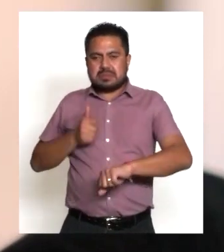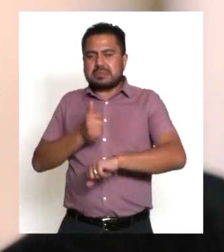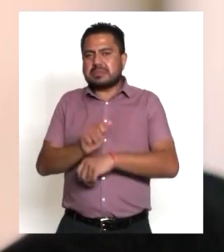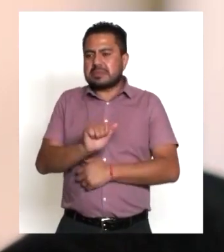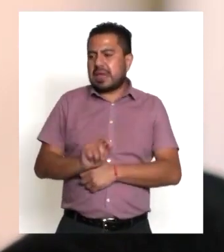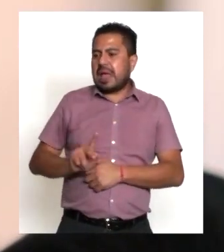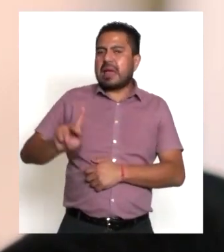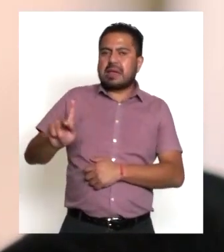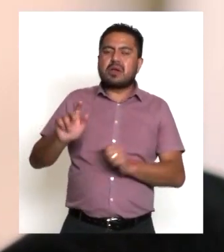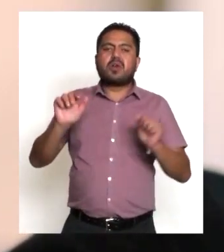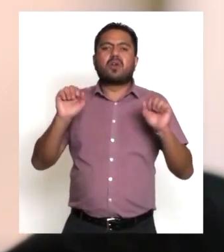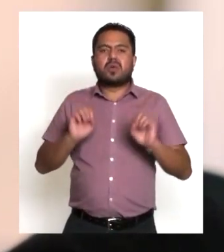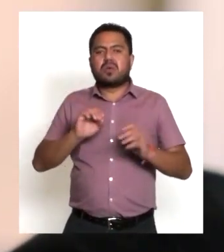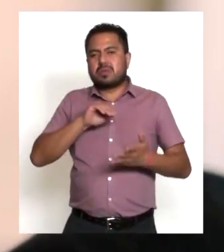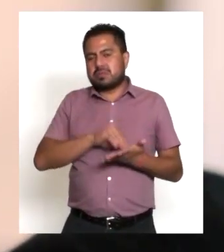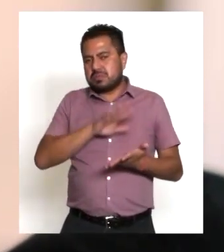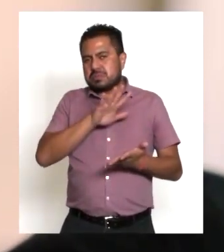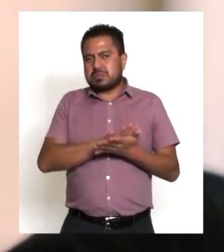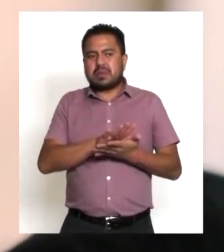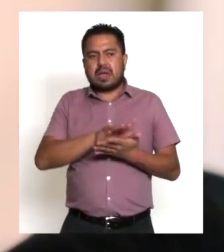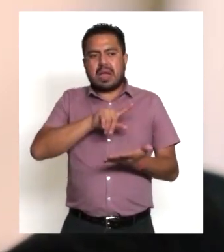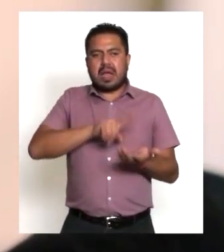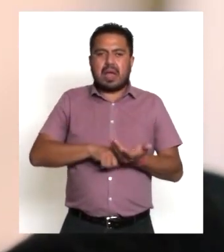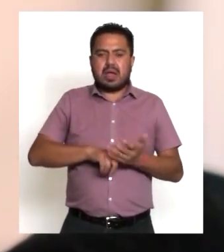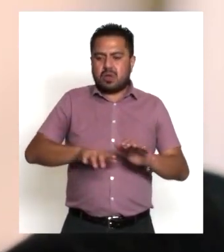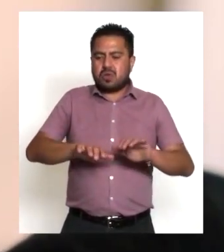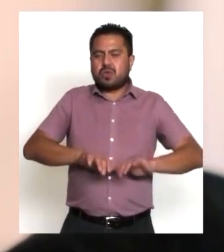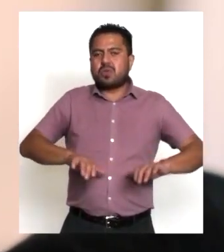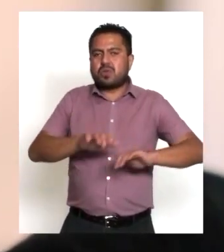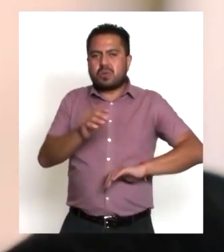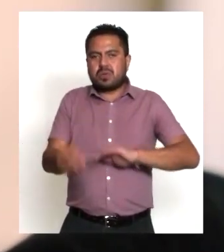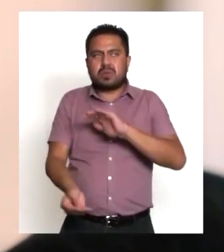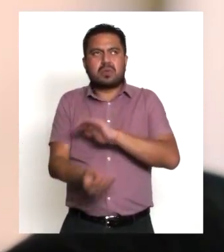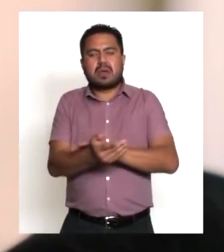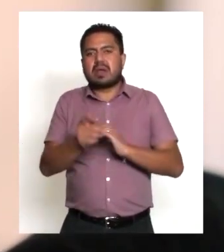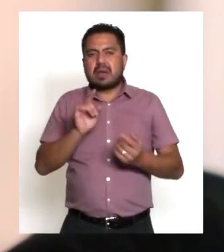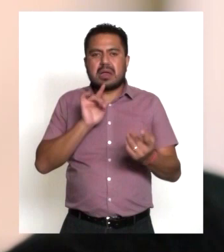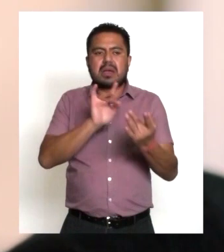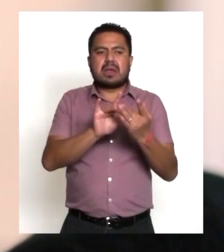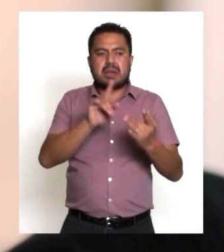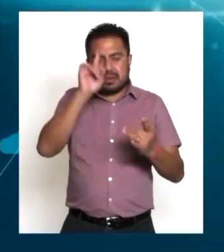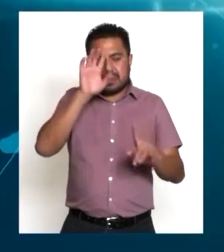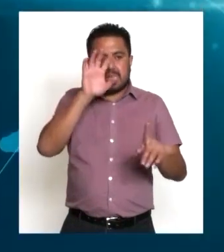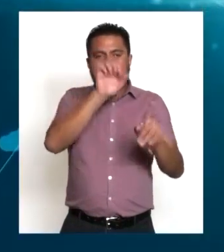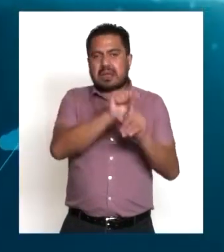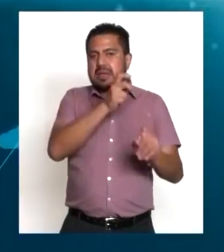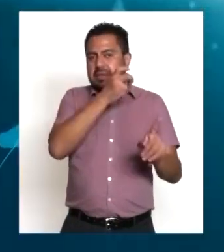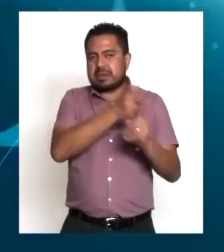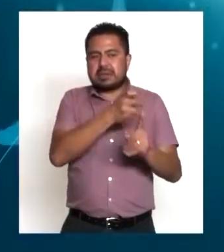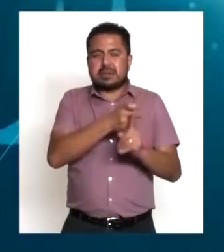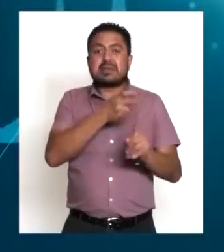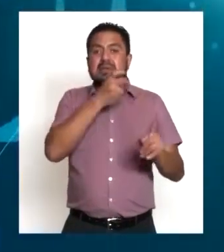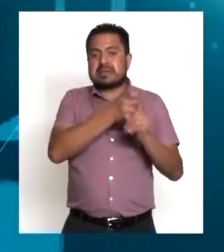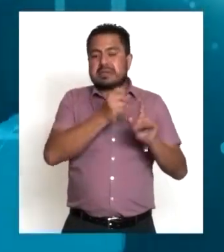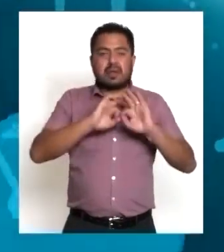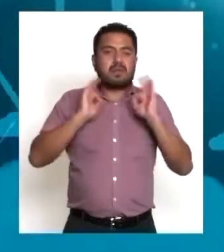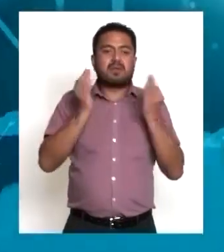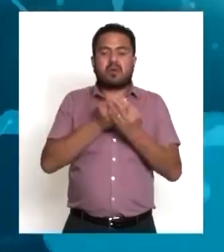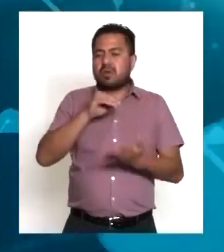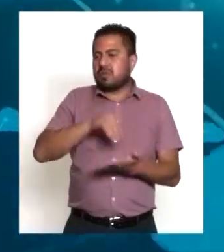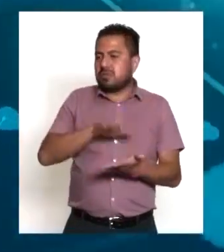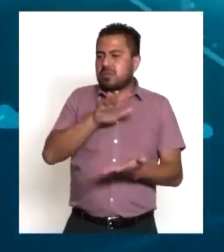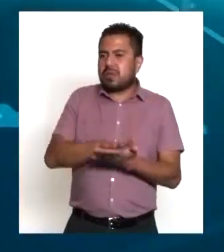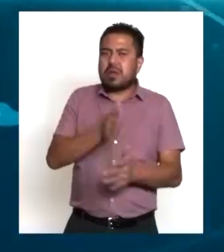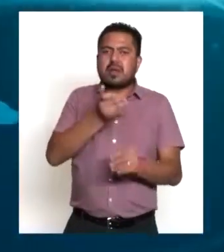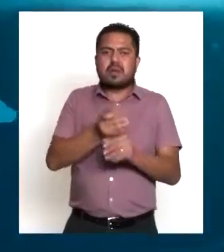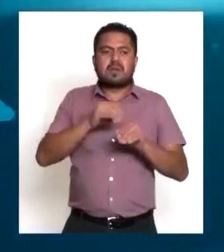se instalan aplicaciones o se quedan en el escritorio de las computadoras enlaces directos para llegar a ellos. Esta forma